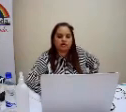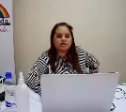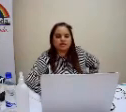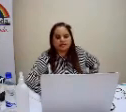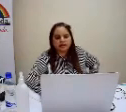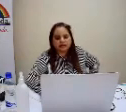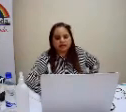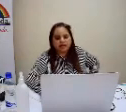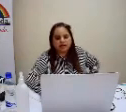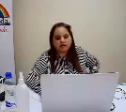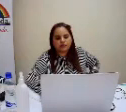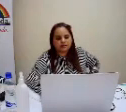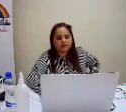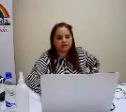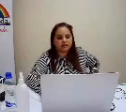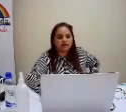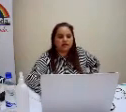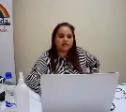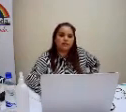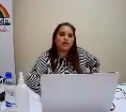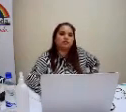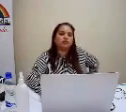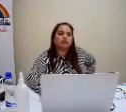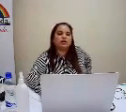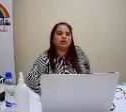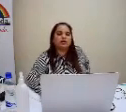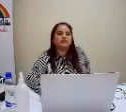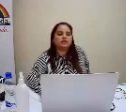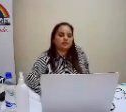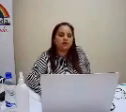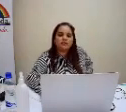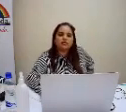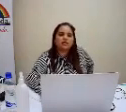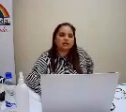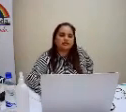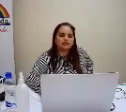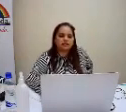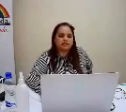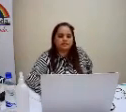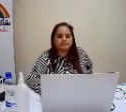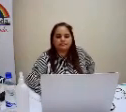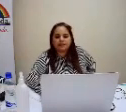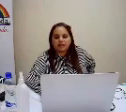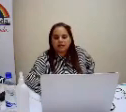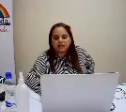los signos de advertencia y tenerlos presentes. A veces pueden no dar advertencia, pero la mayoría de las veces sí